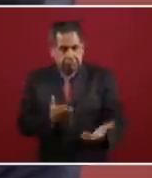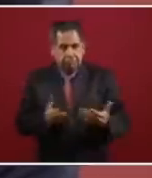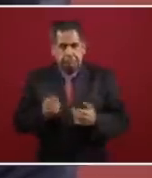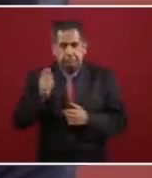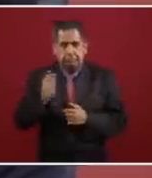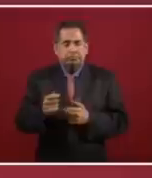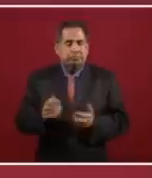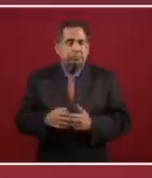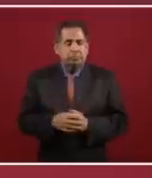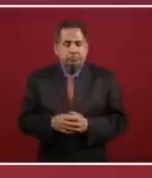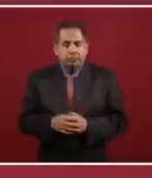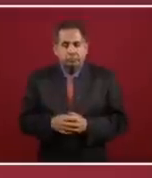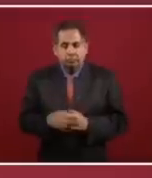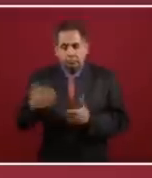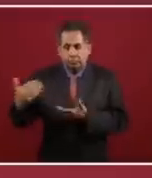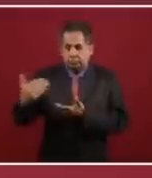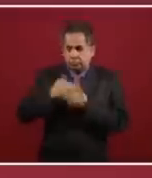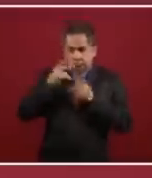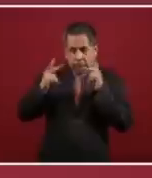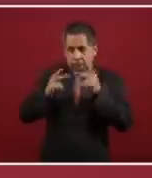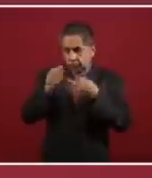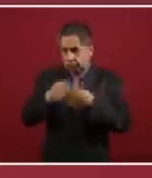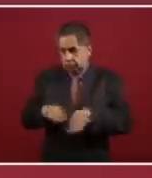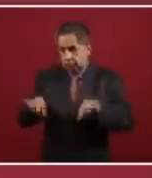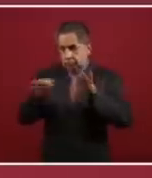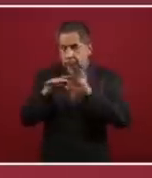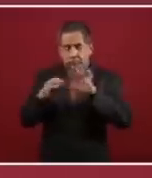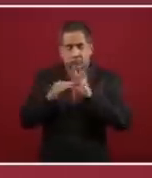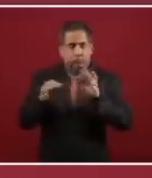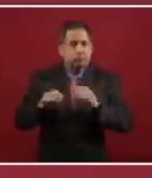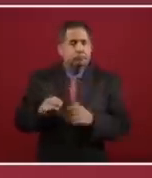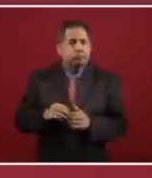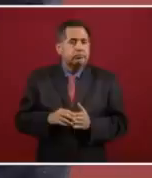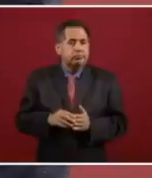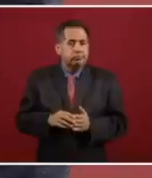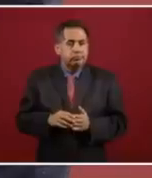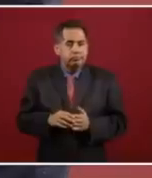Es una visita importante.